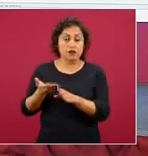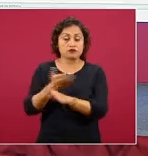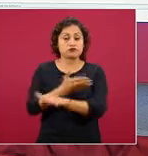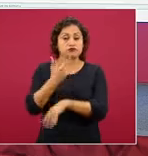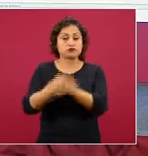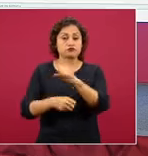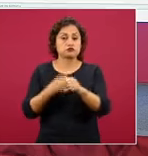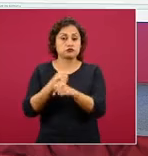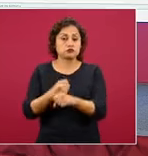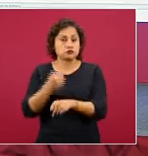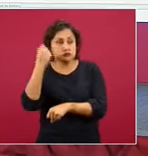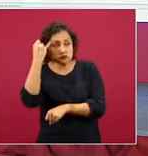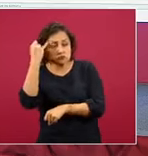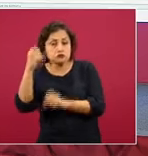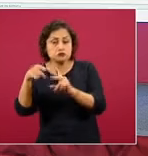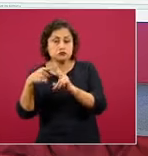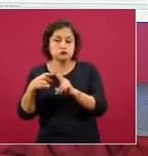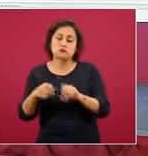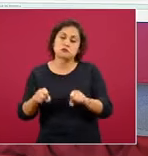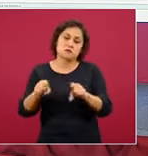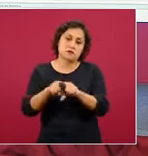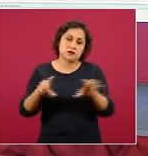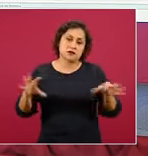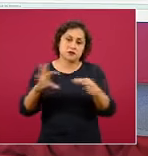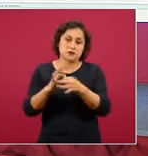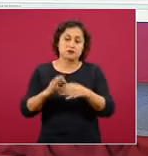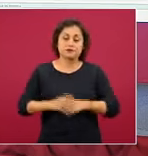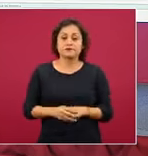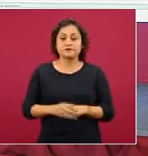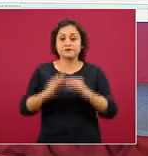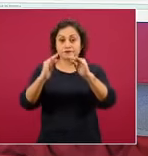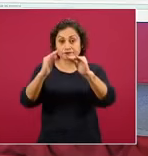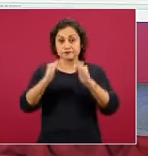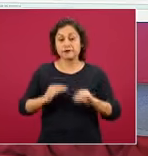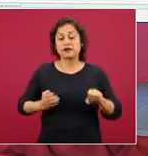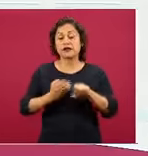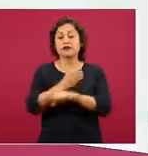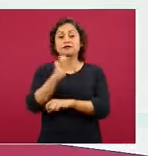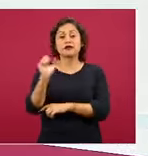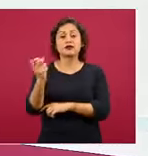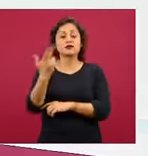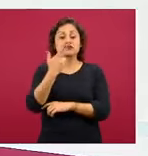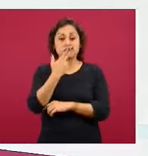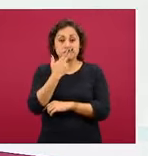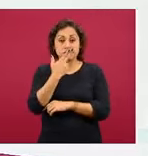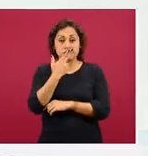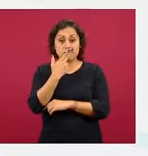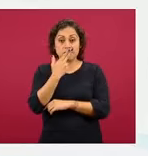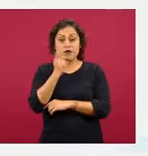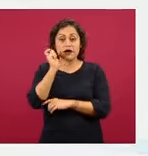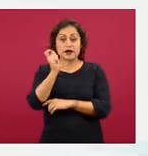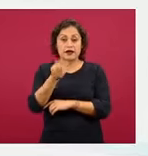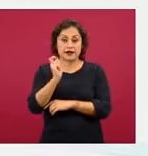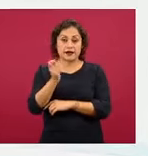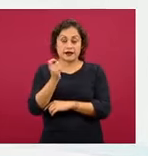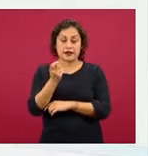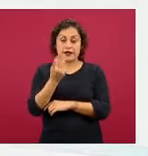años. Para el caso de Chihuahua, que también es uno de los casos de los 2 estados que